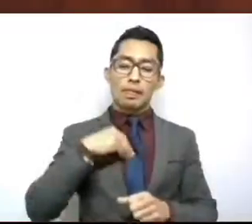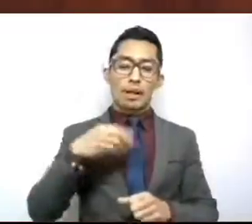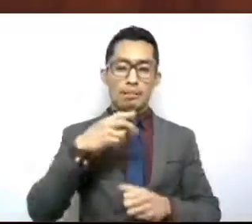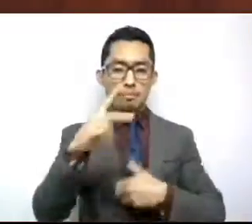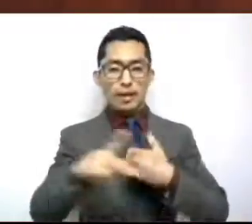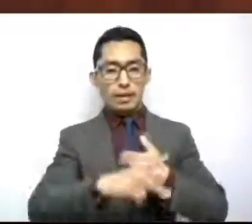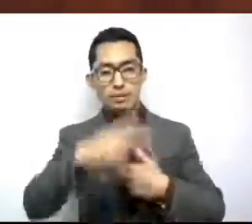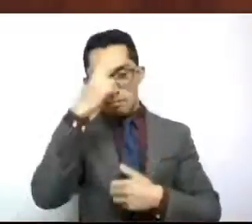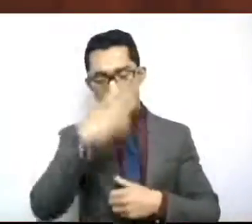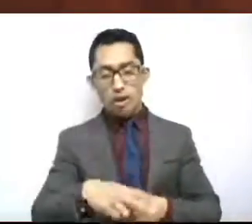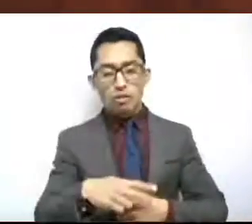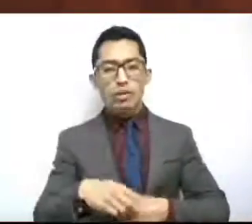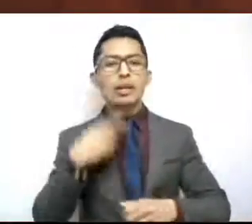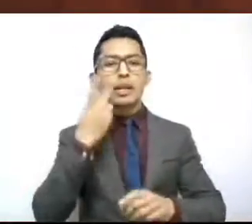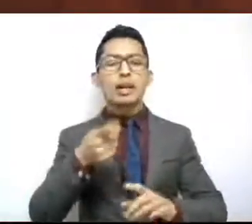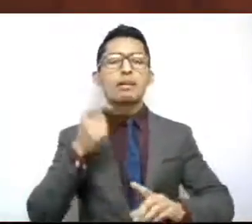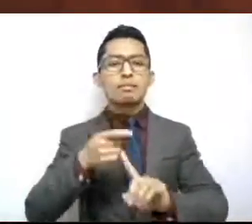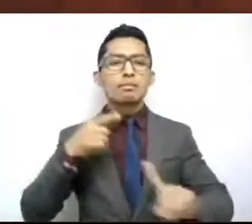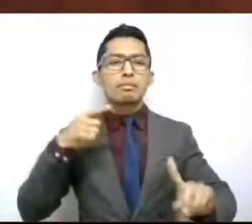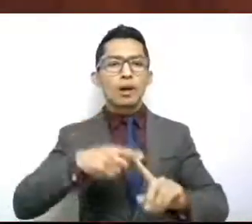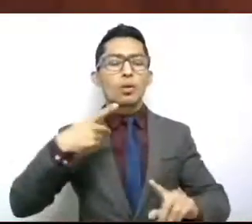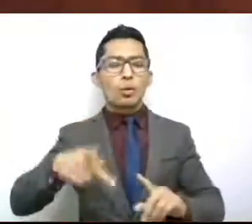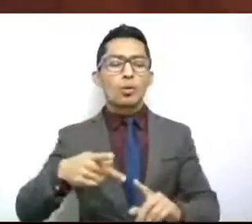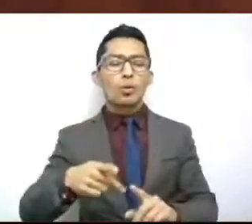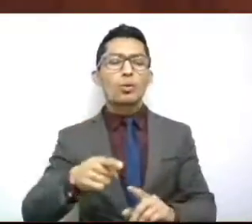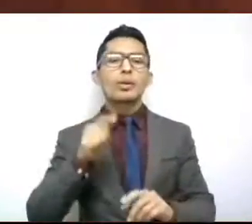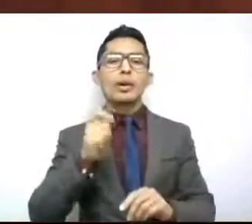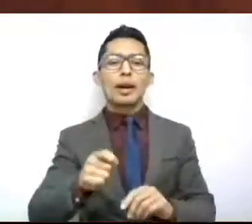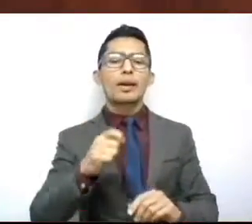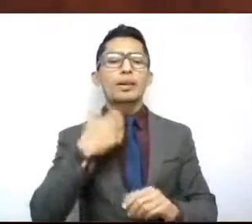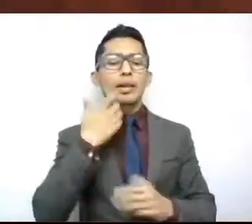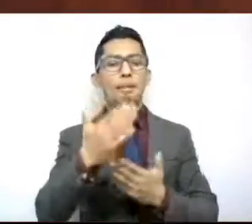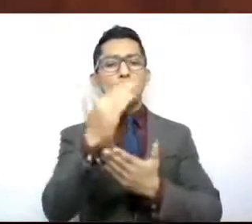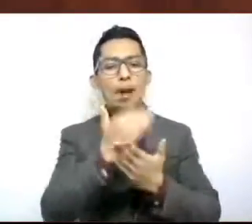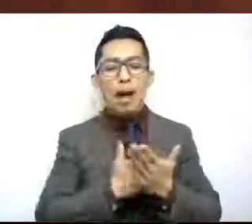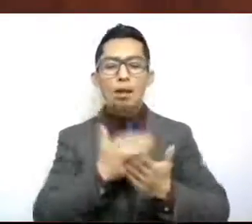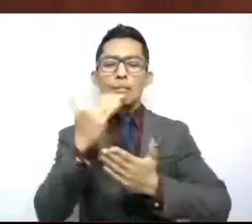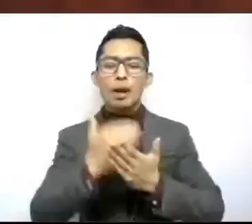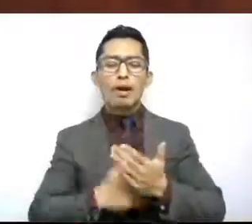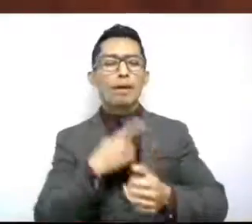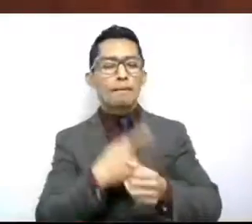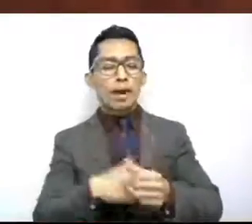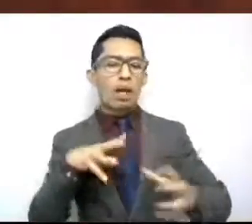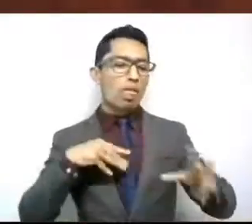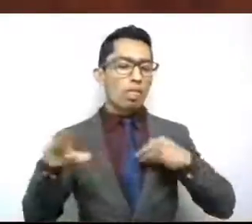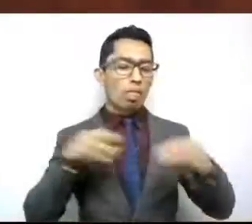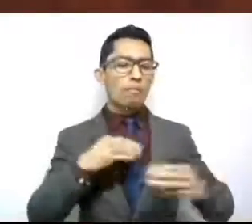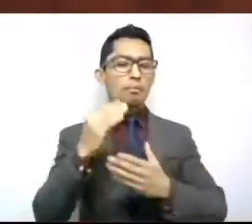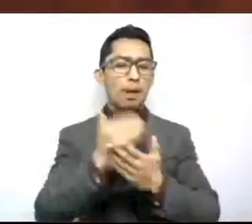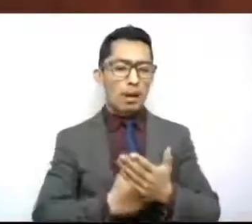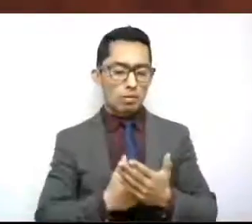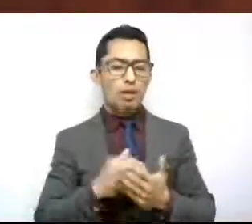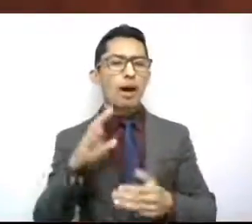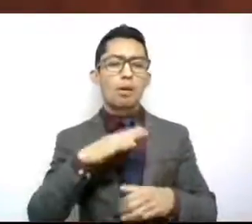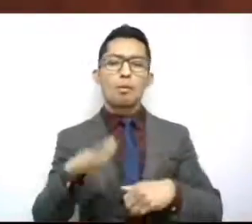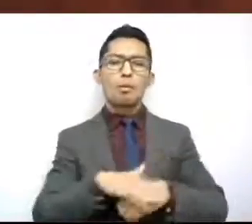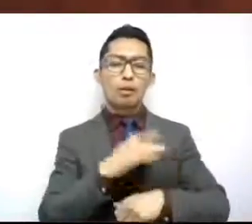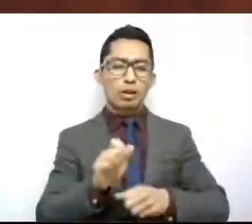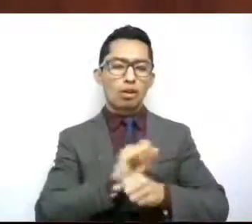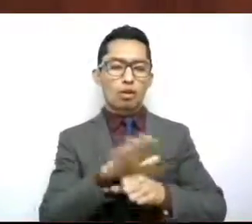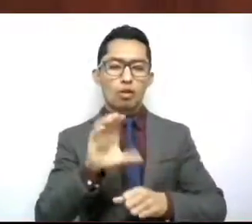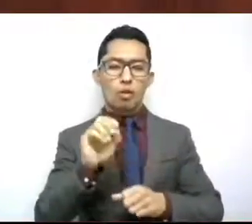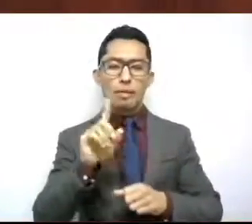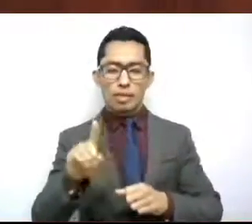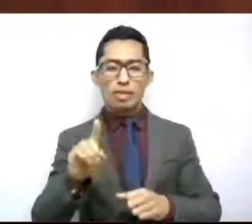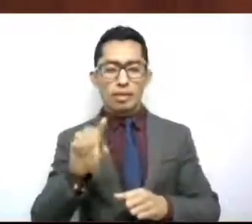México plantea como objetivo general disminuir la carga de enfermedad y de funciones ocasionadas por la COVID. De